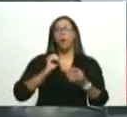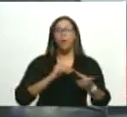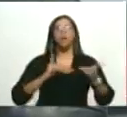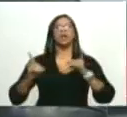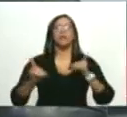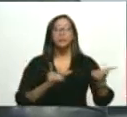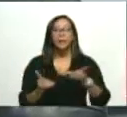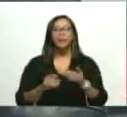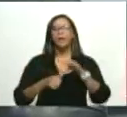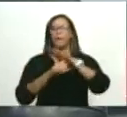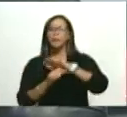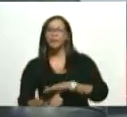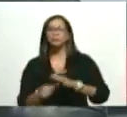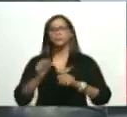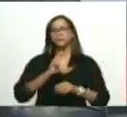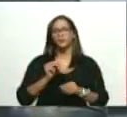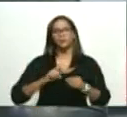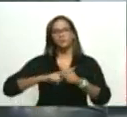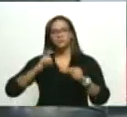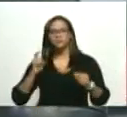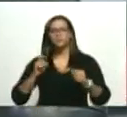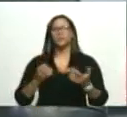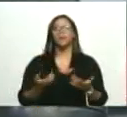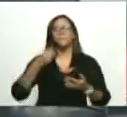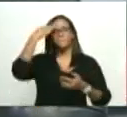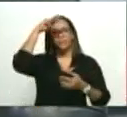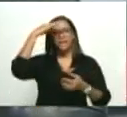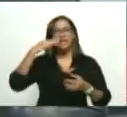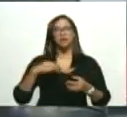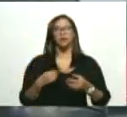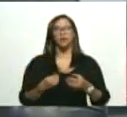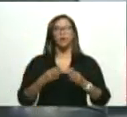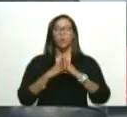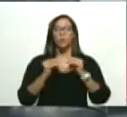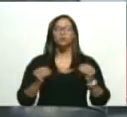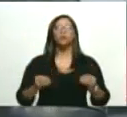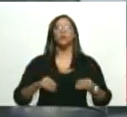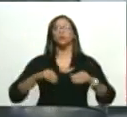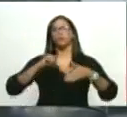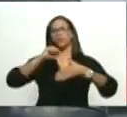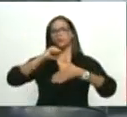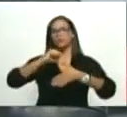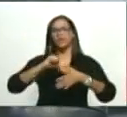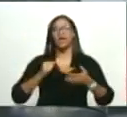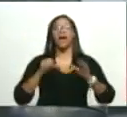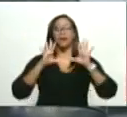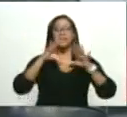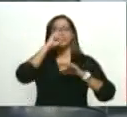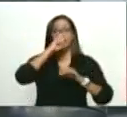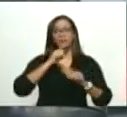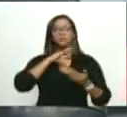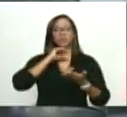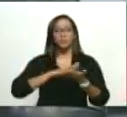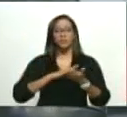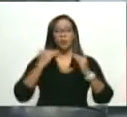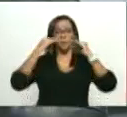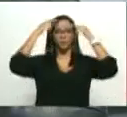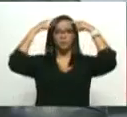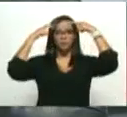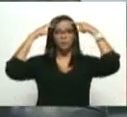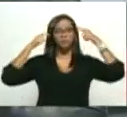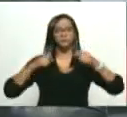subyugación. Entonces, en ese sentido, creo que en México, como en todo el resto del continente, a 10 años de la siembra del